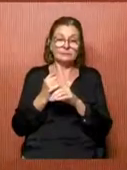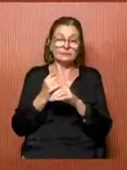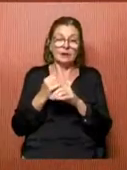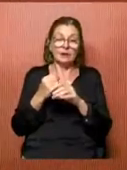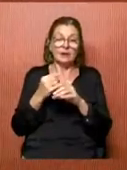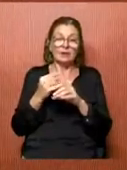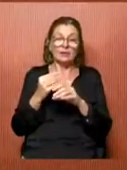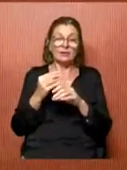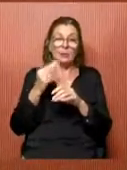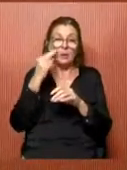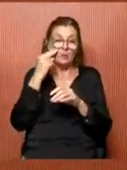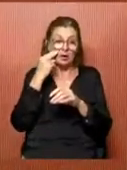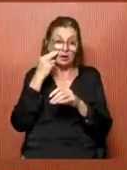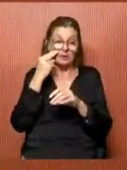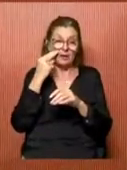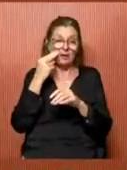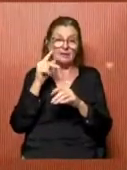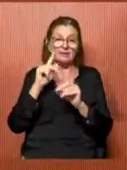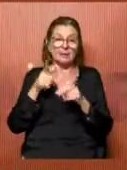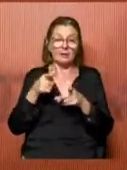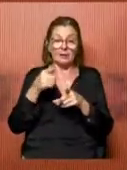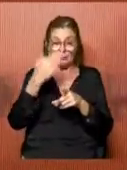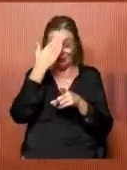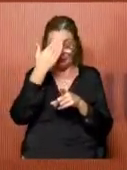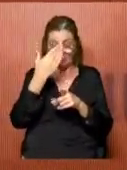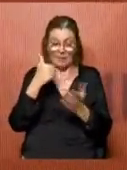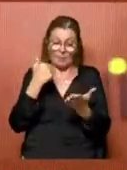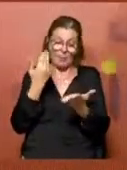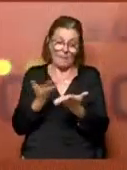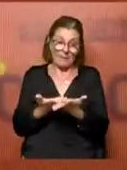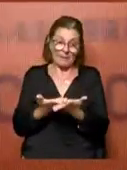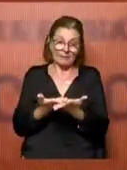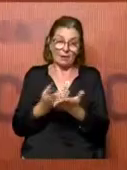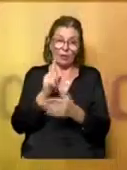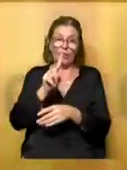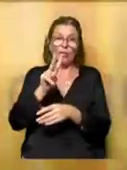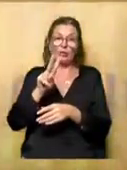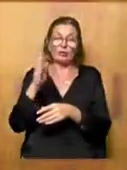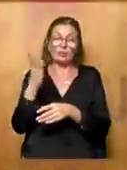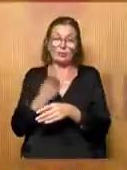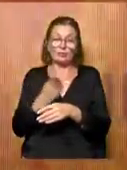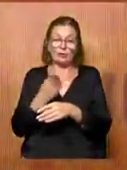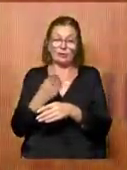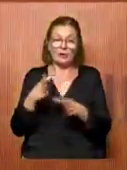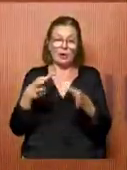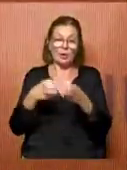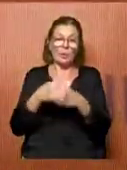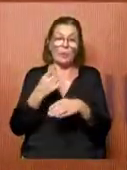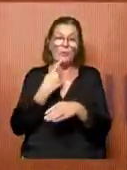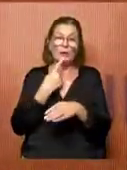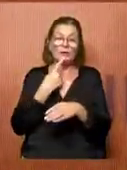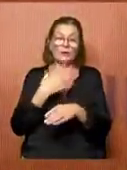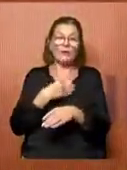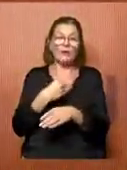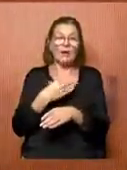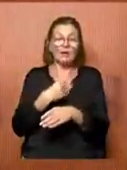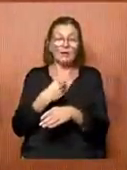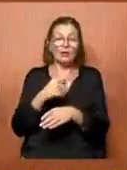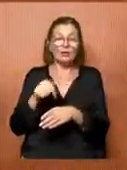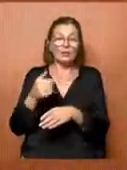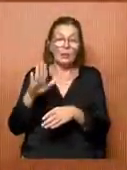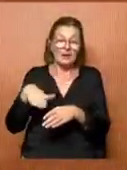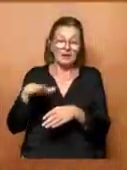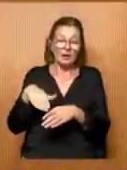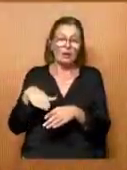hablan sobre pobreza infantil son instaladas por el Frente Amplio, un 12% por el Partido Nacional, y después menor